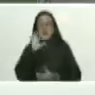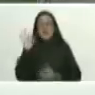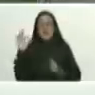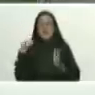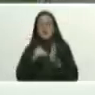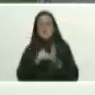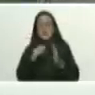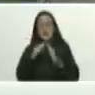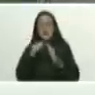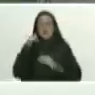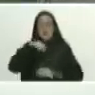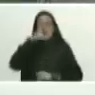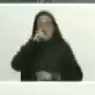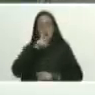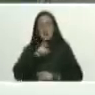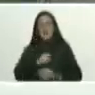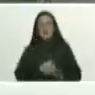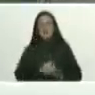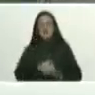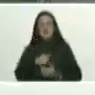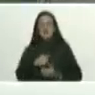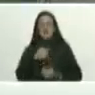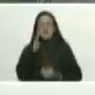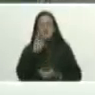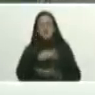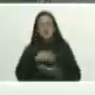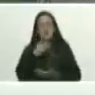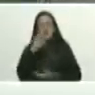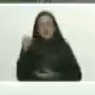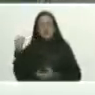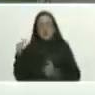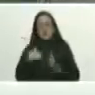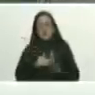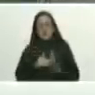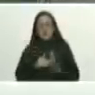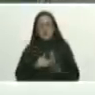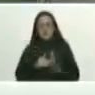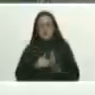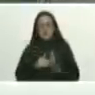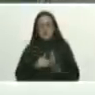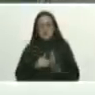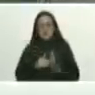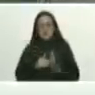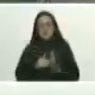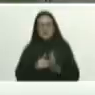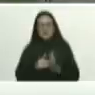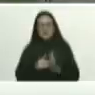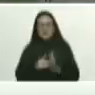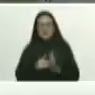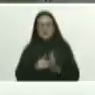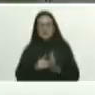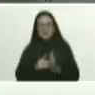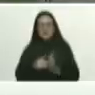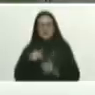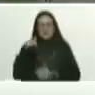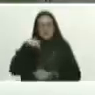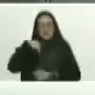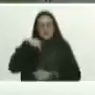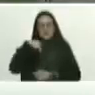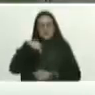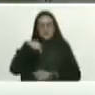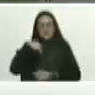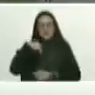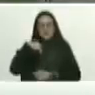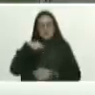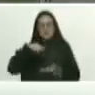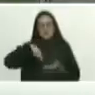500.000 viviendas de este año. Ahí está el hito de 4.400.000. Y al frente de ese hito, aquí tengo el punto